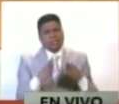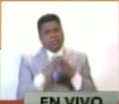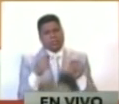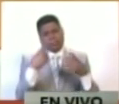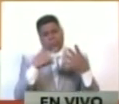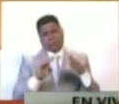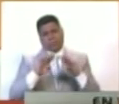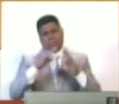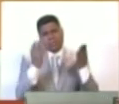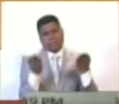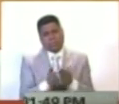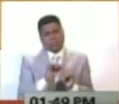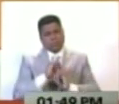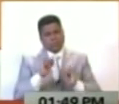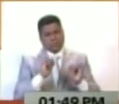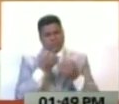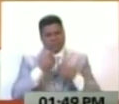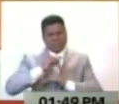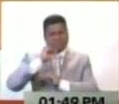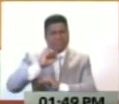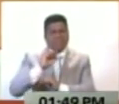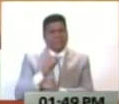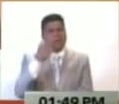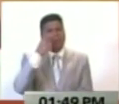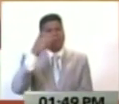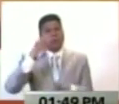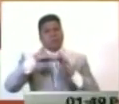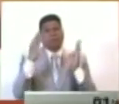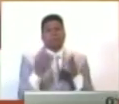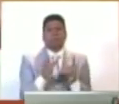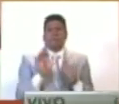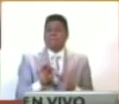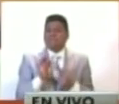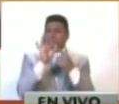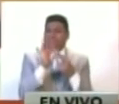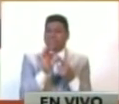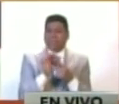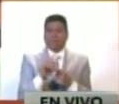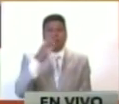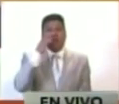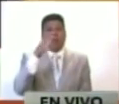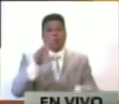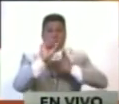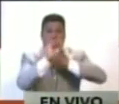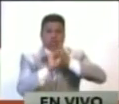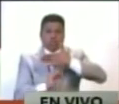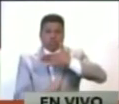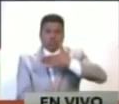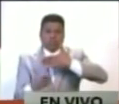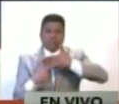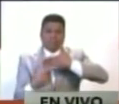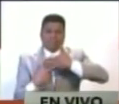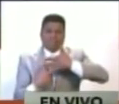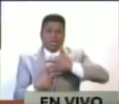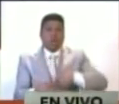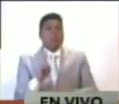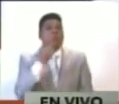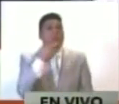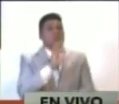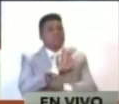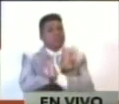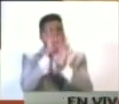instancia es defensa de los pueblos del mundo y muy específicamente de los pueblos del sur como una única fuerza en defensa